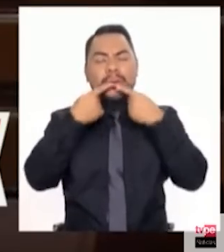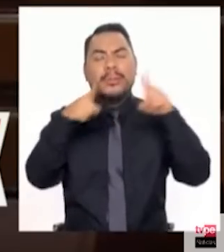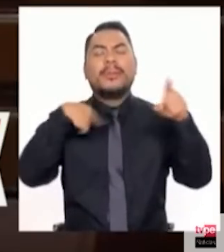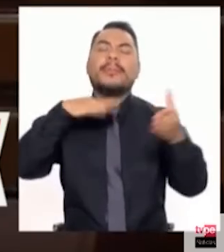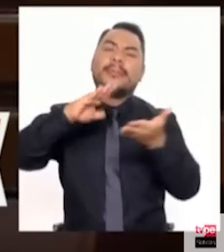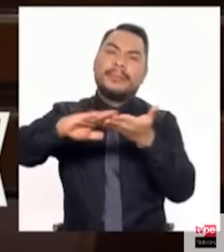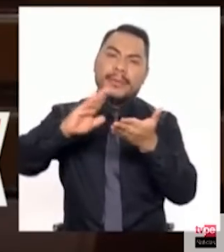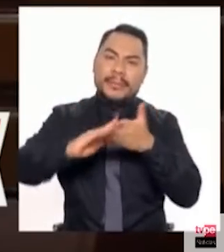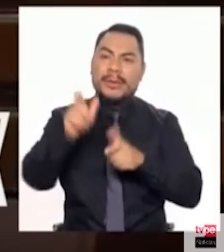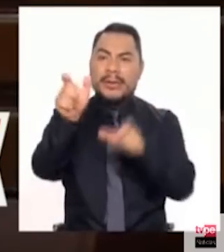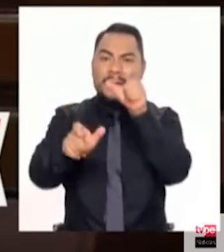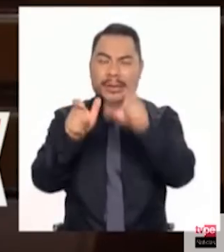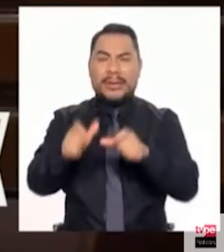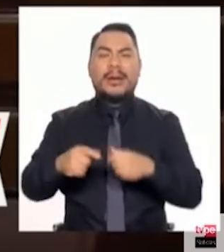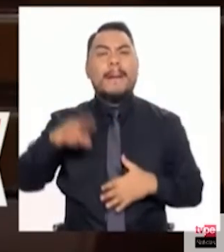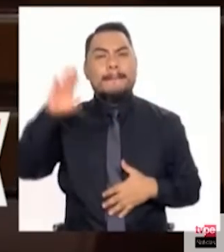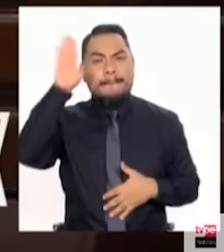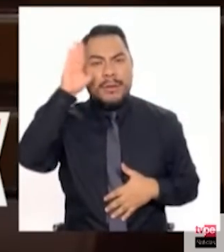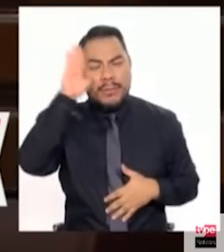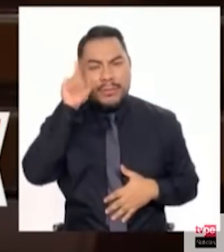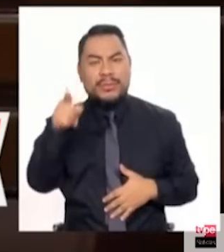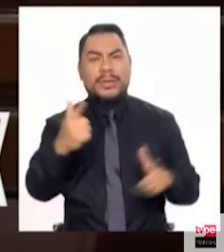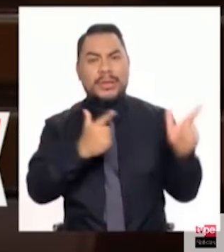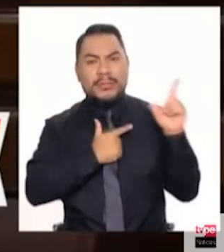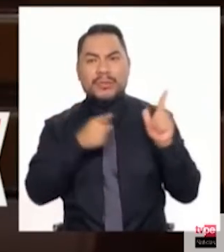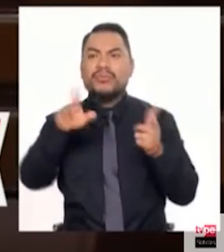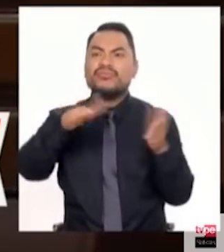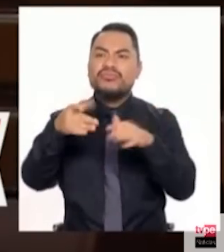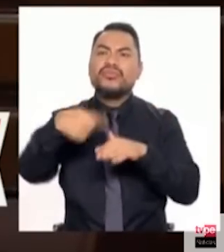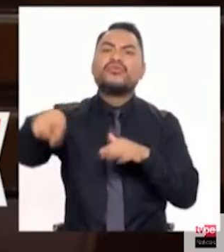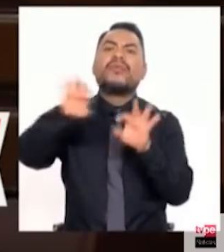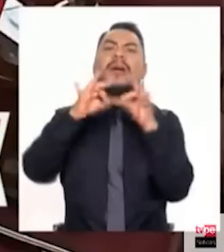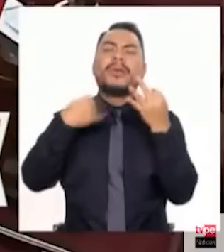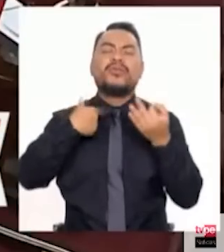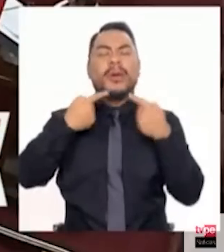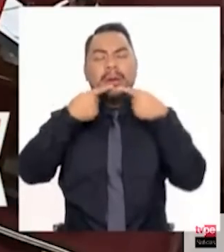civiles policías y militares